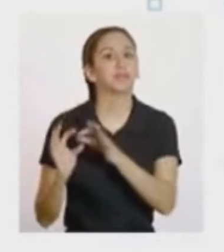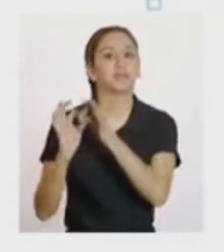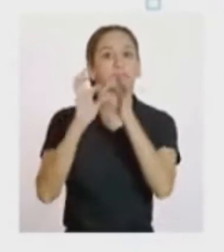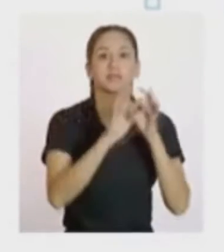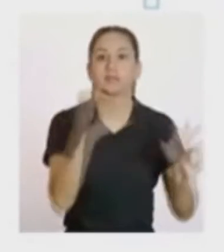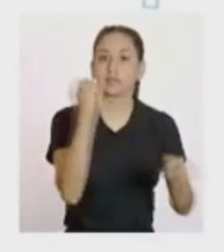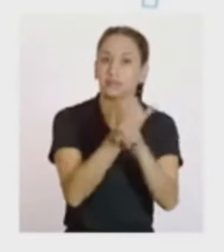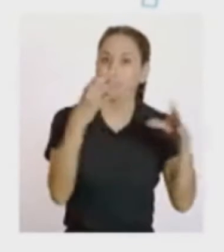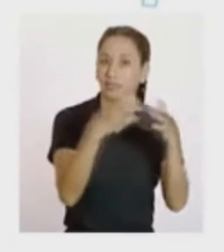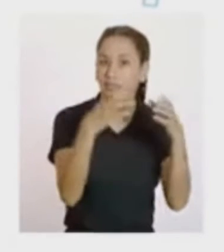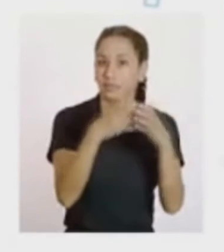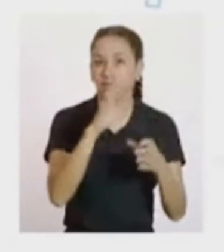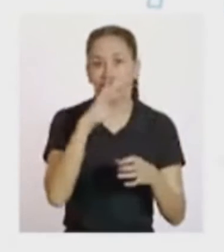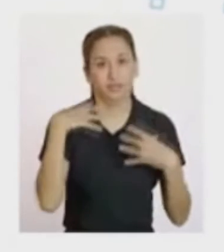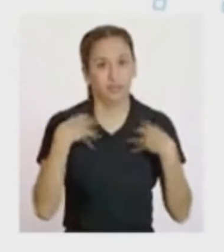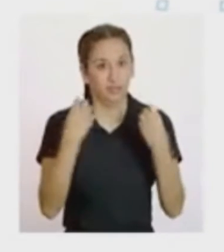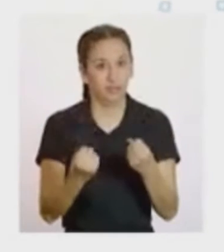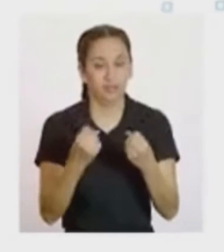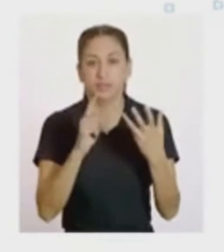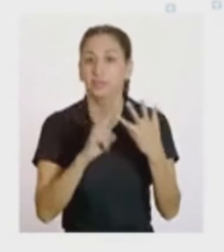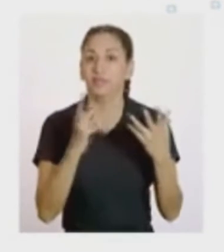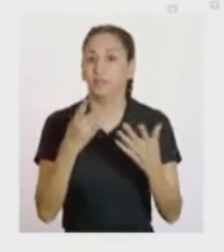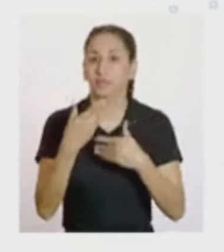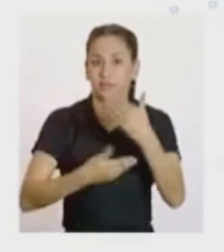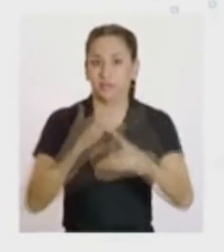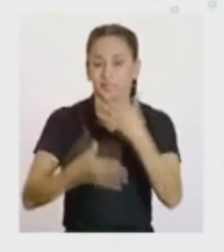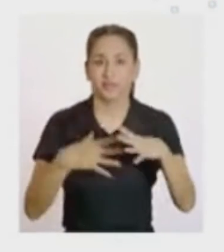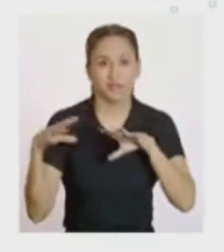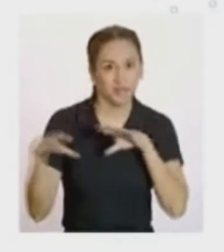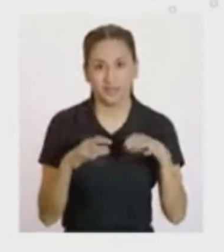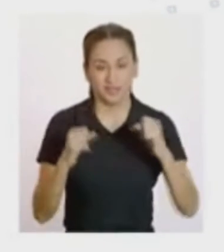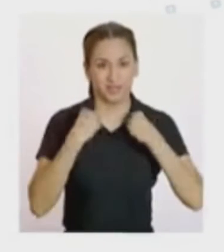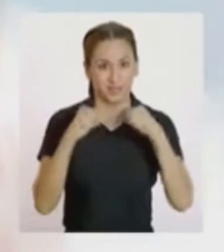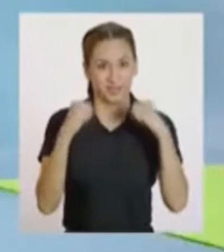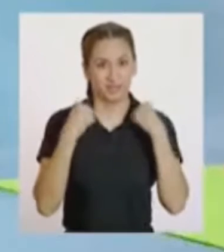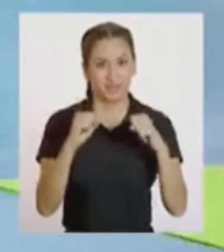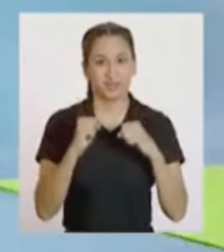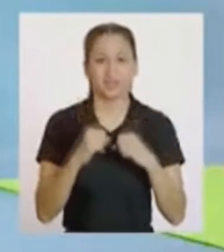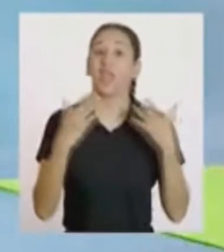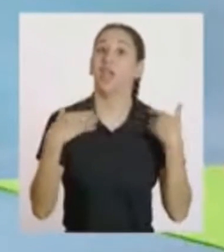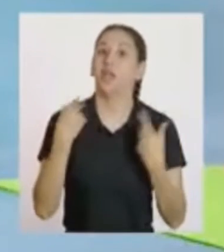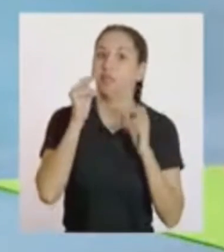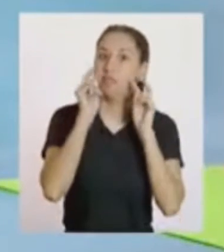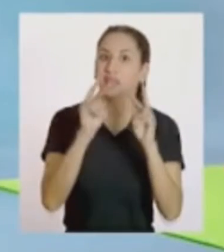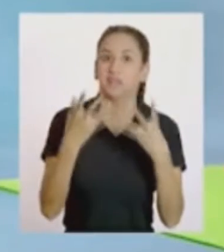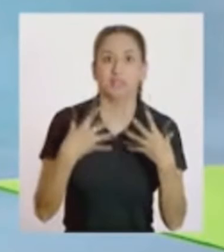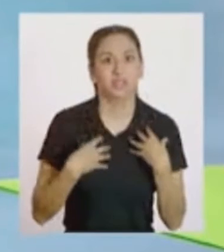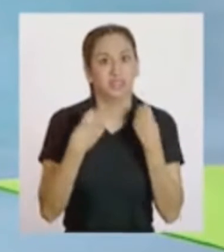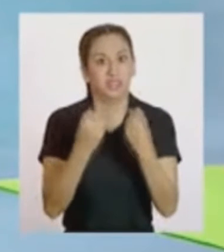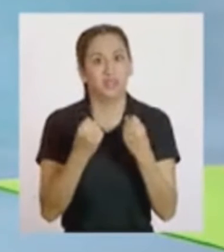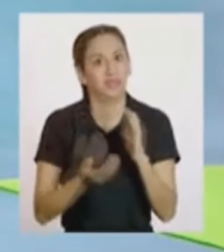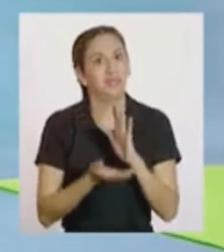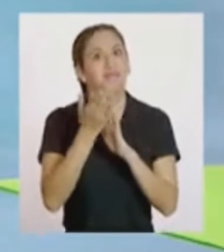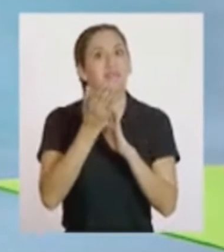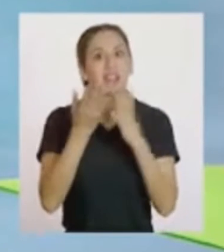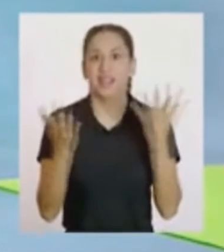alianzas con las instituciones de salud. Promocionan la actividad física. Se puede ver claramente que la salud es